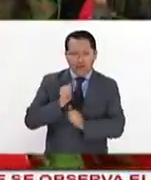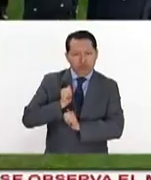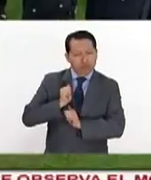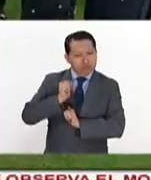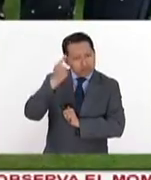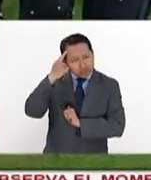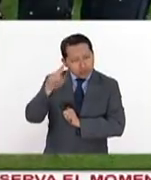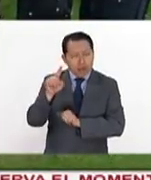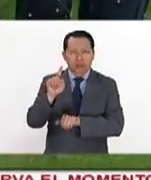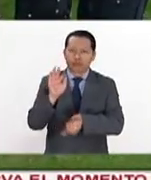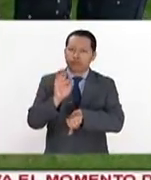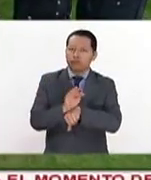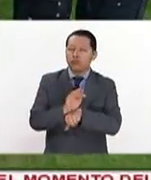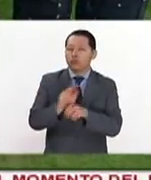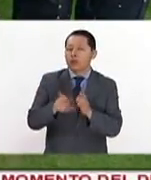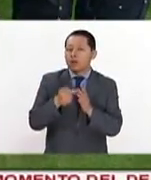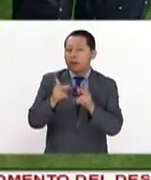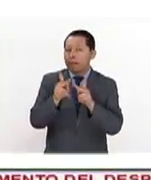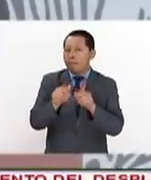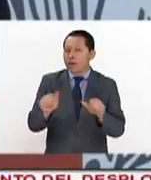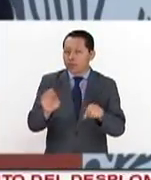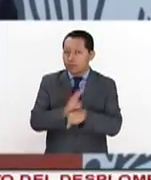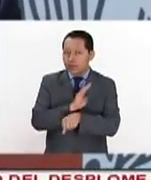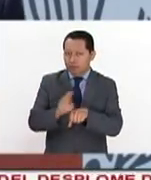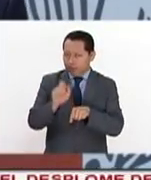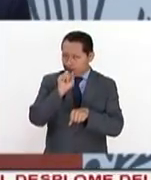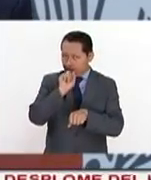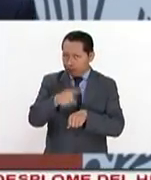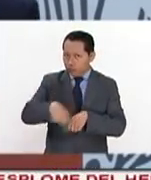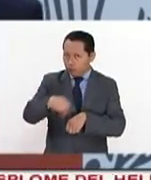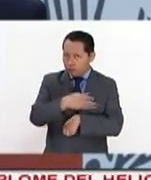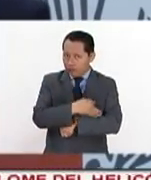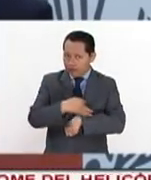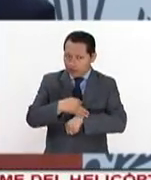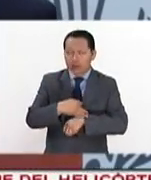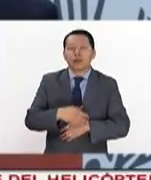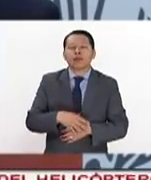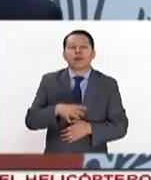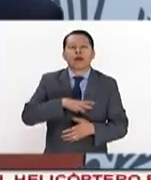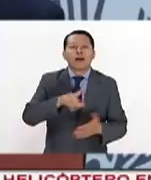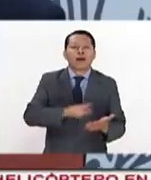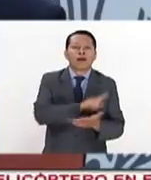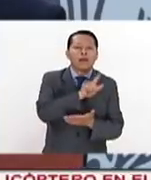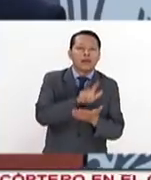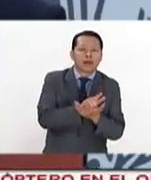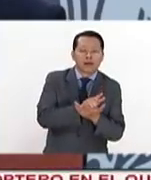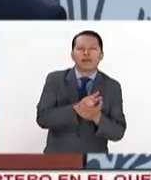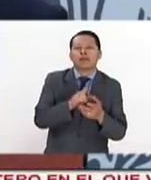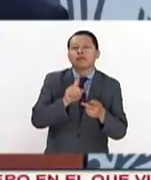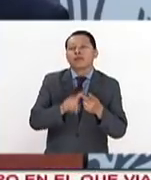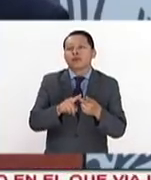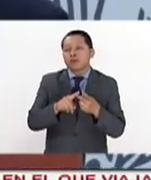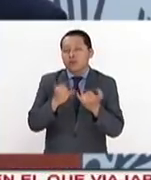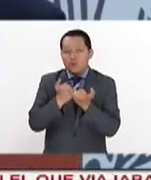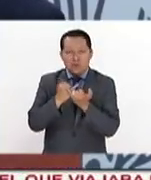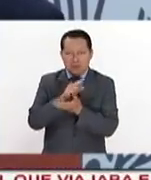paz y la tranquilidad en beneficio de las familias. En esta lucha entre legalidad y la ilegalidad,